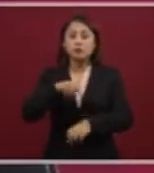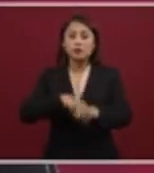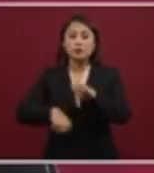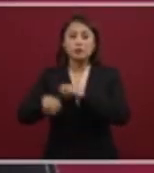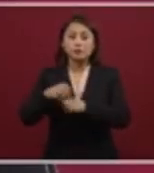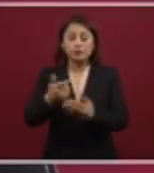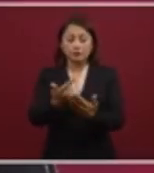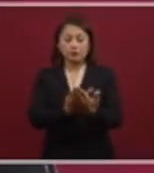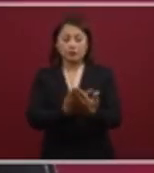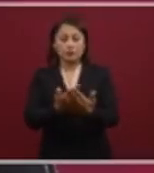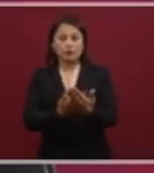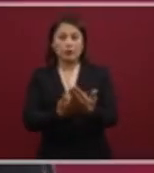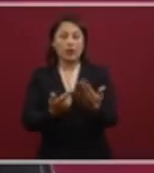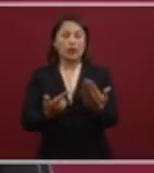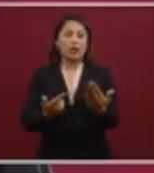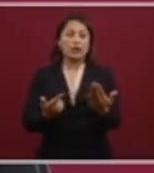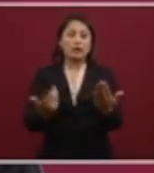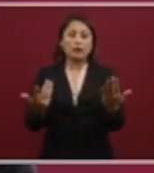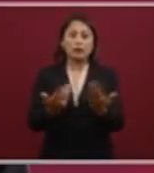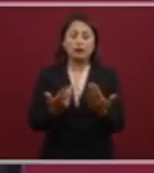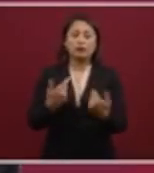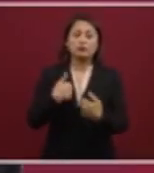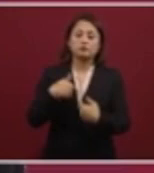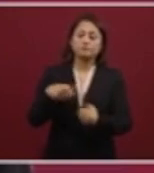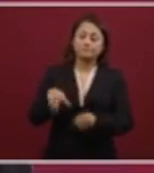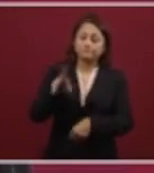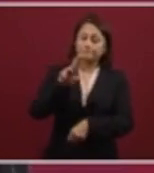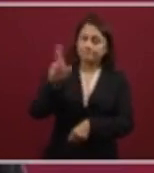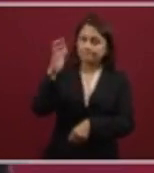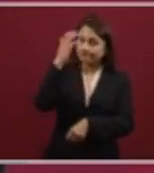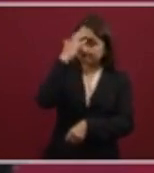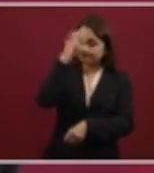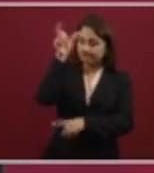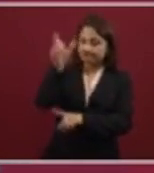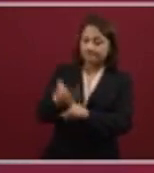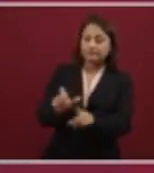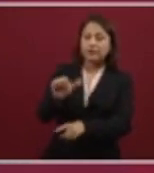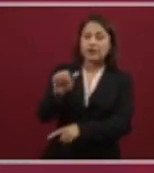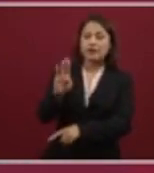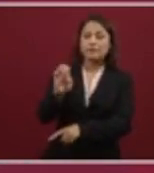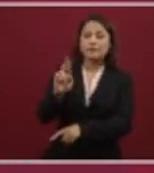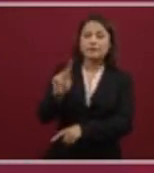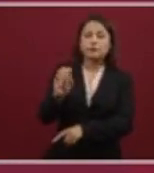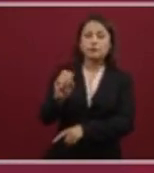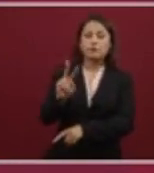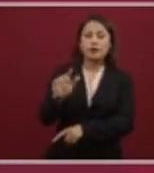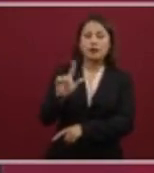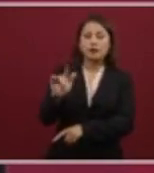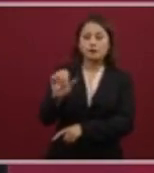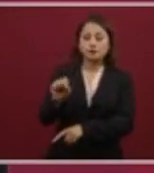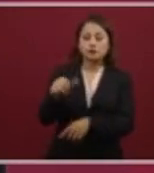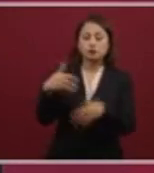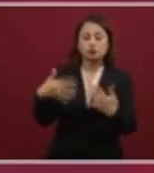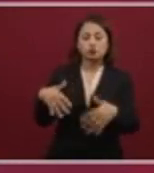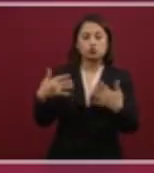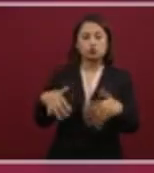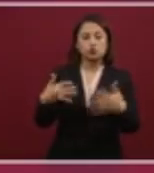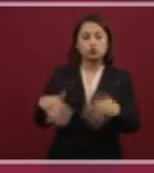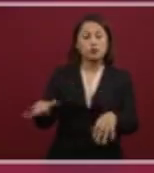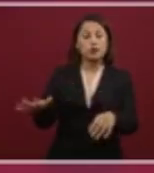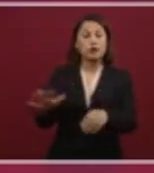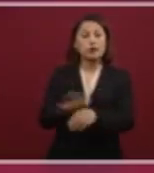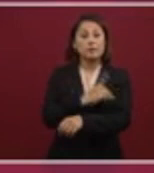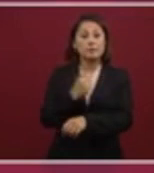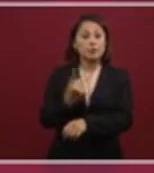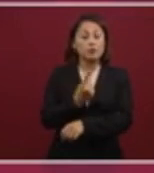reconocí a Alberto Valleres, le hice un reconocimiento porque es la primera